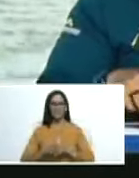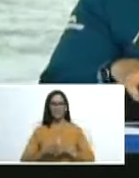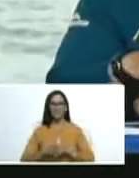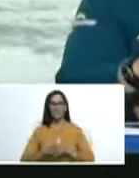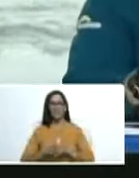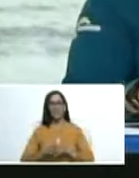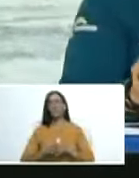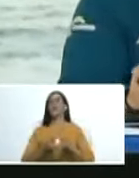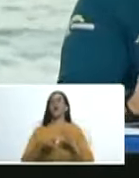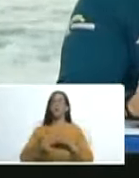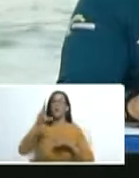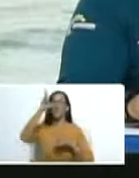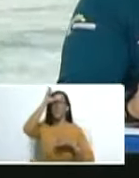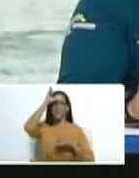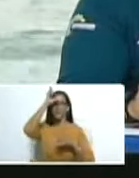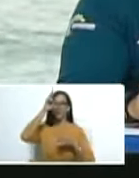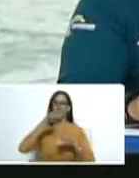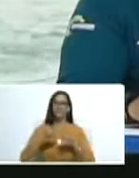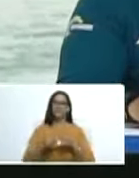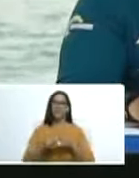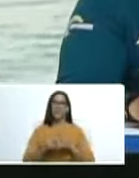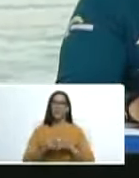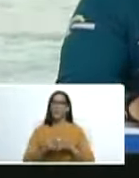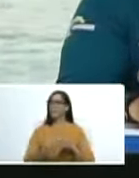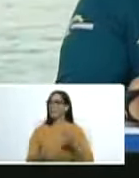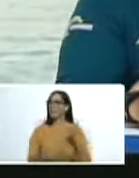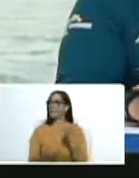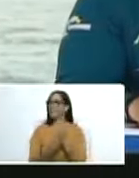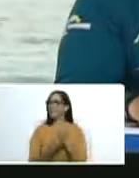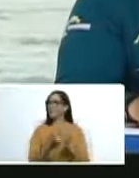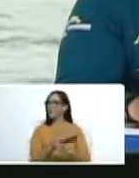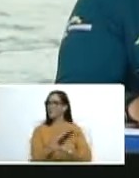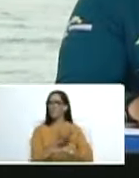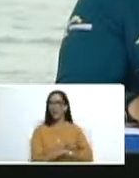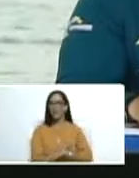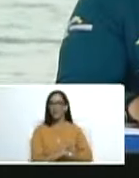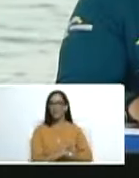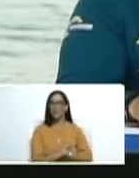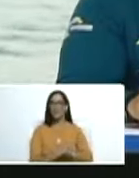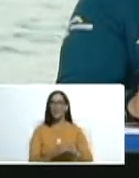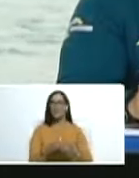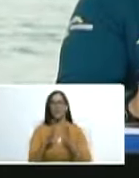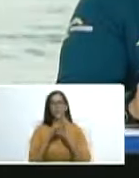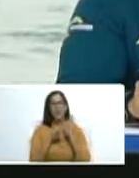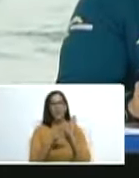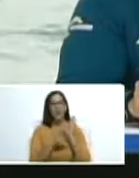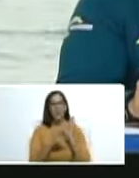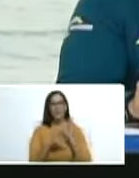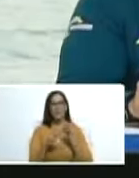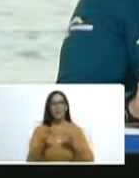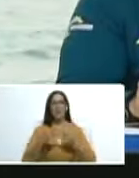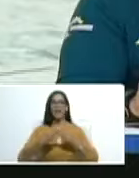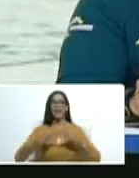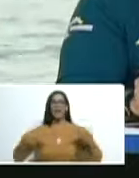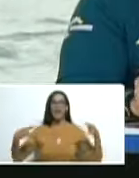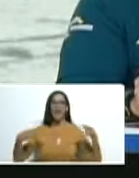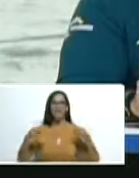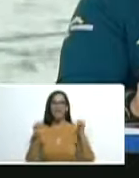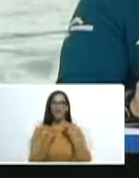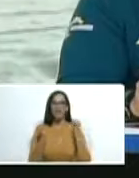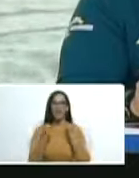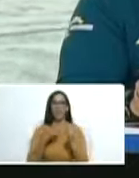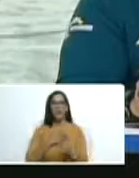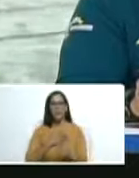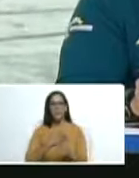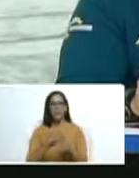Nos vamos para Falcón para impulsar con fuerza el programa Red de Frío para mi